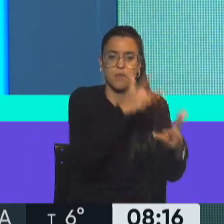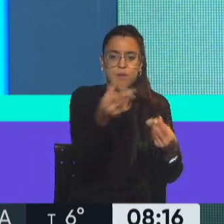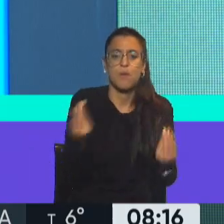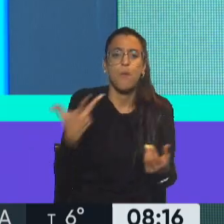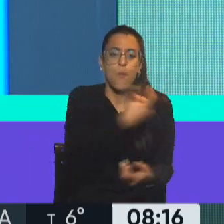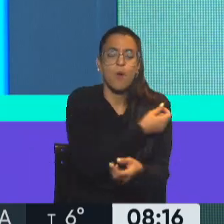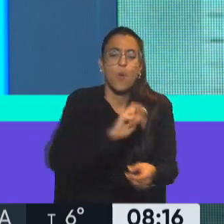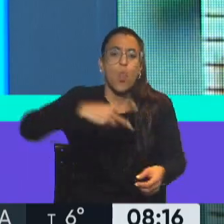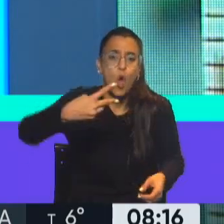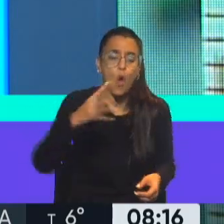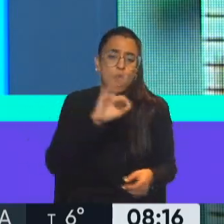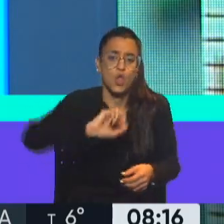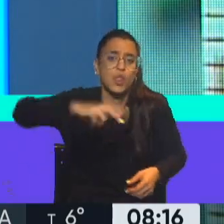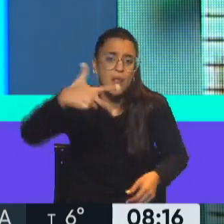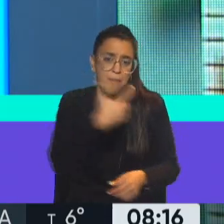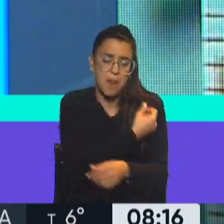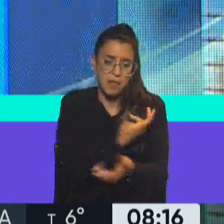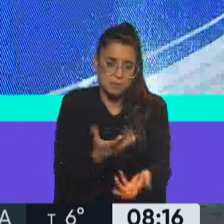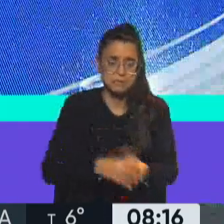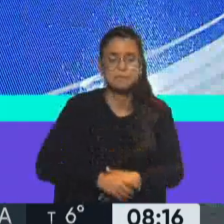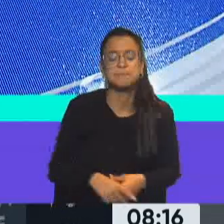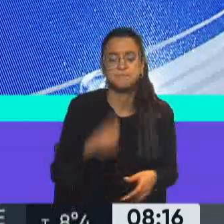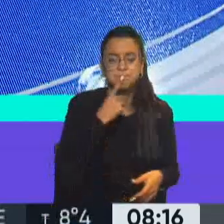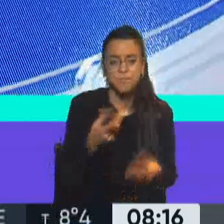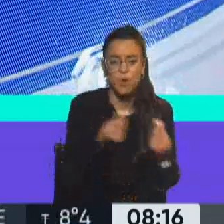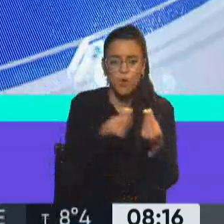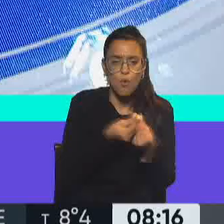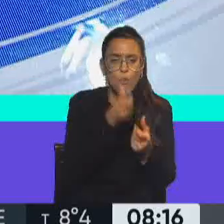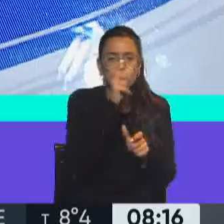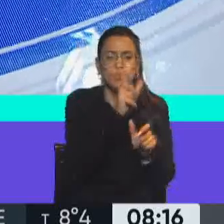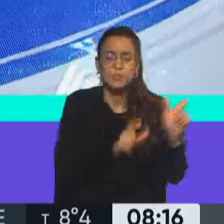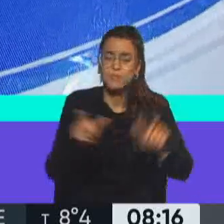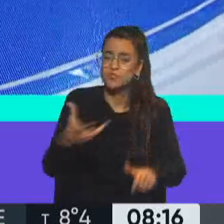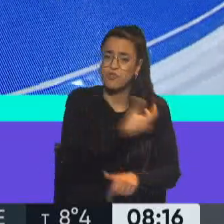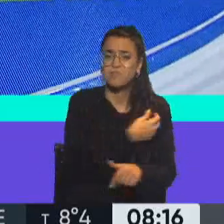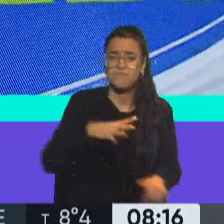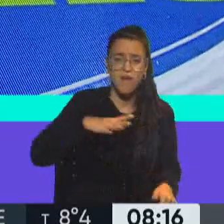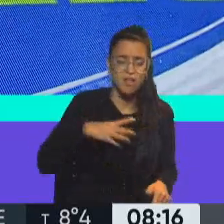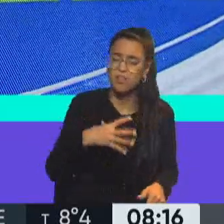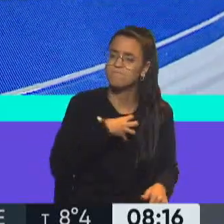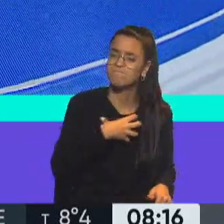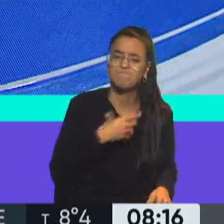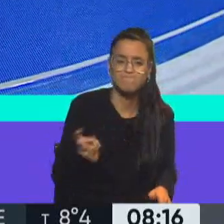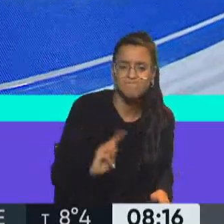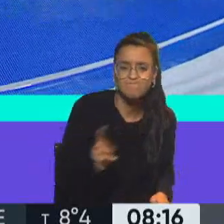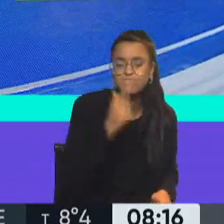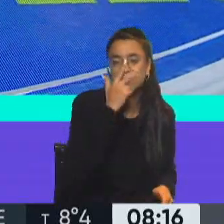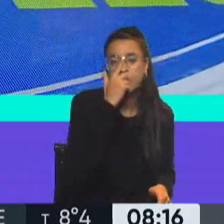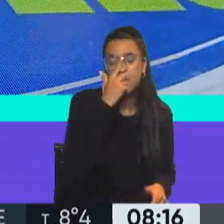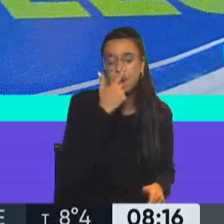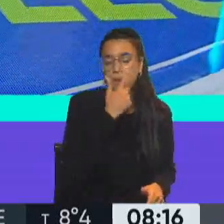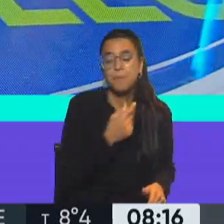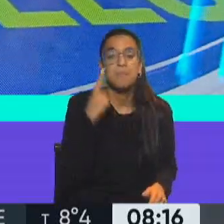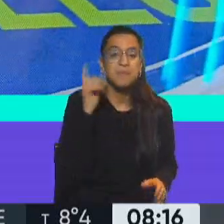hacer vacunas dobles o triples. Doctor Docena, mucha gente todavía no se ha vacunado, no confía en las vacunas, considera que